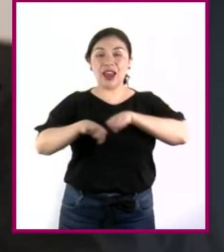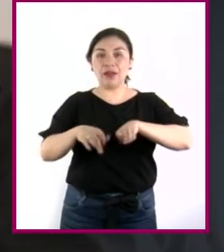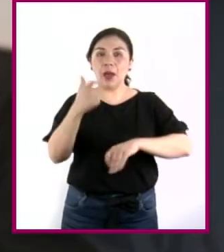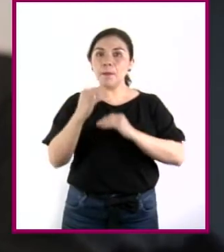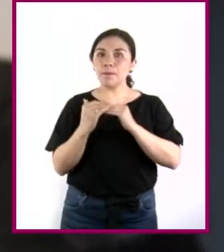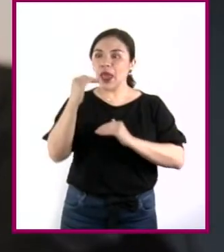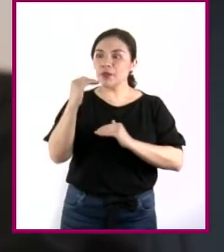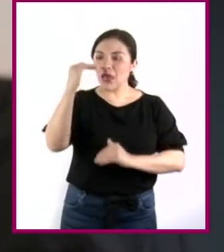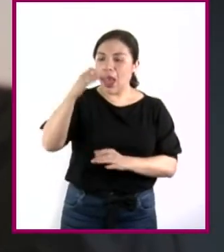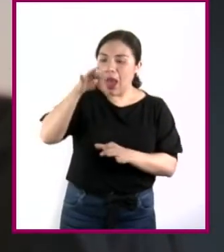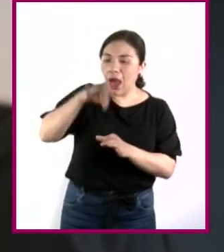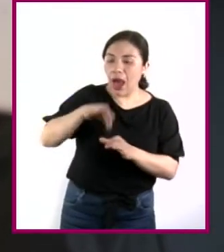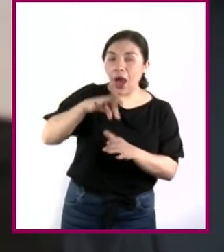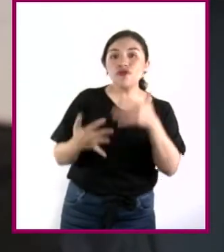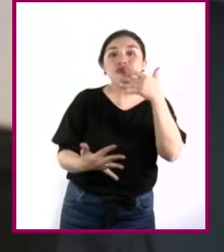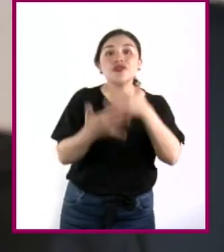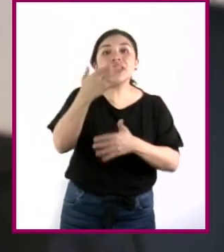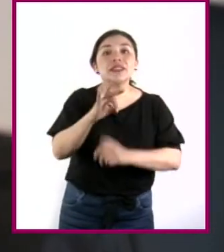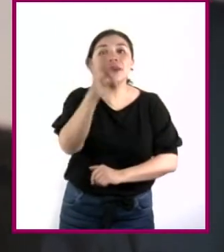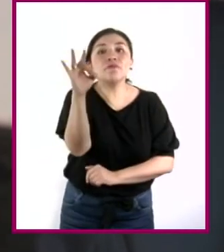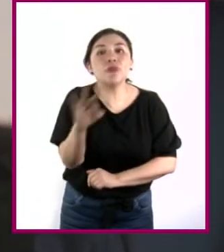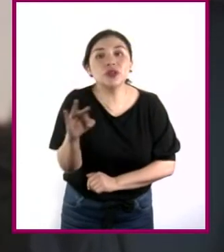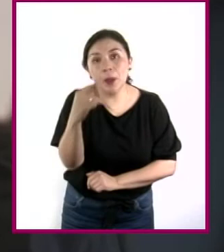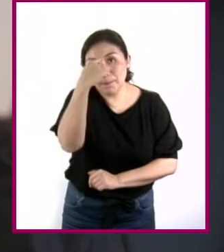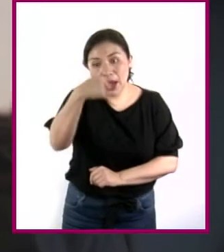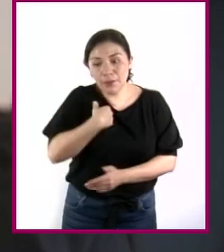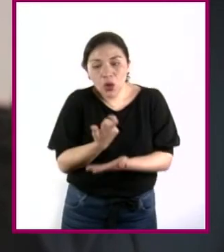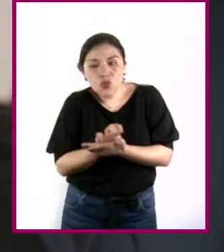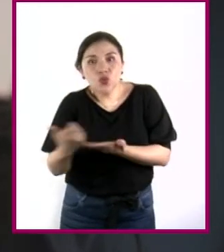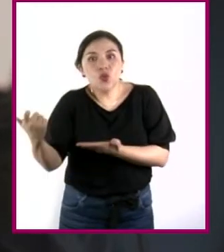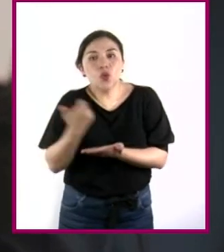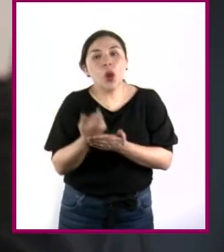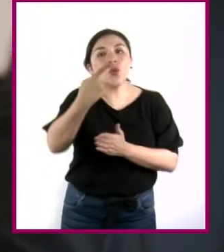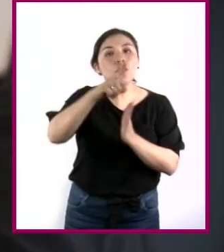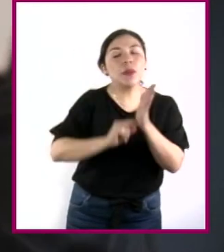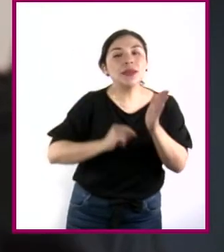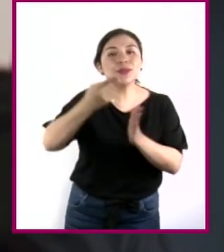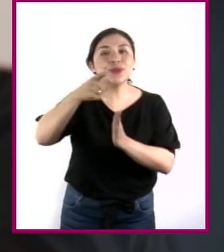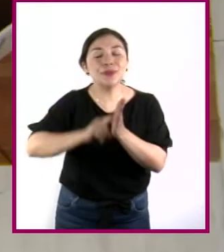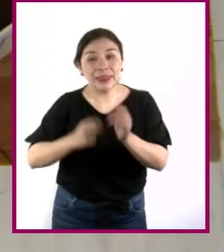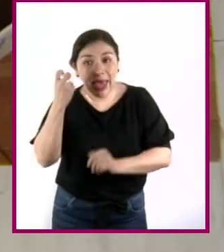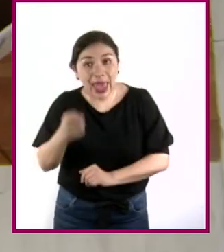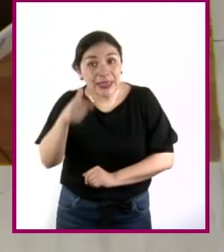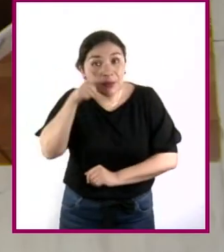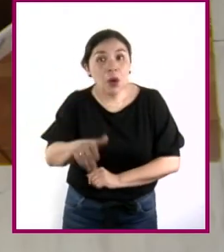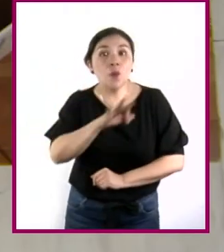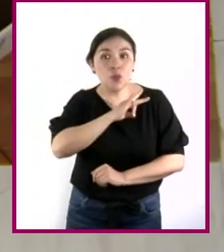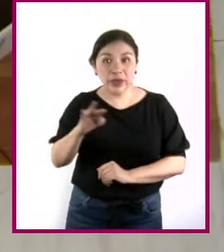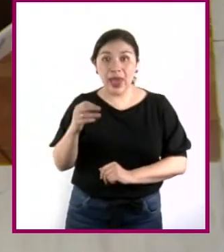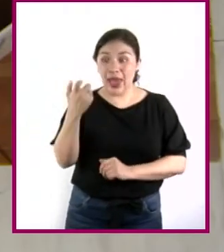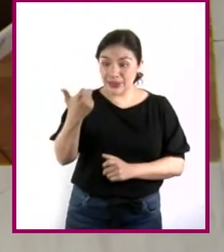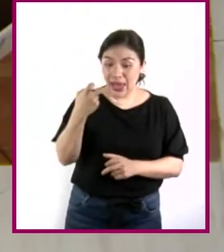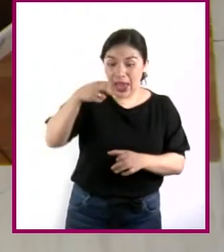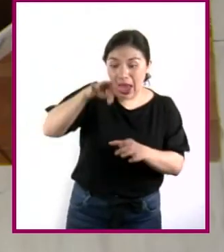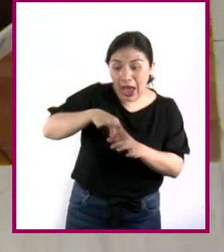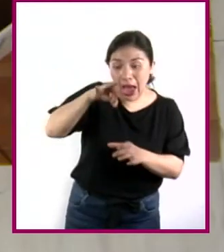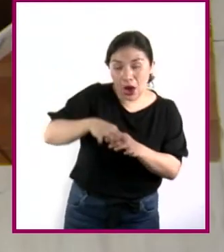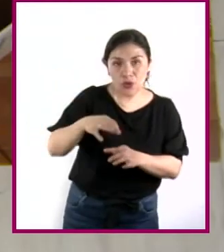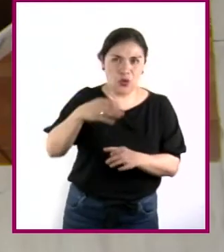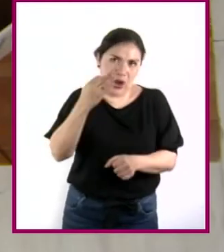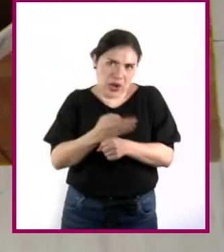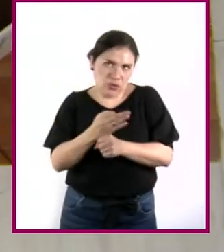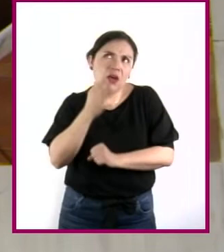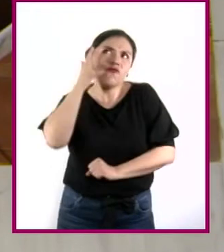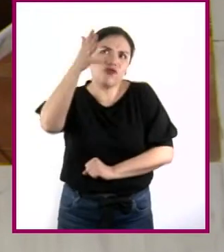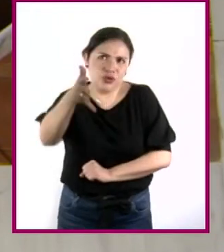a su ahorro del 15% de su salario base mensualmente, lo que permitirá que dicha cantidad de ahorro en el mediano y largo